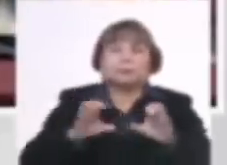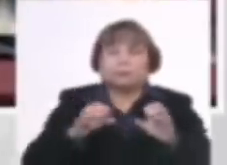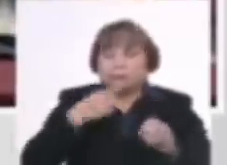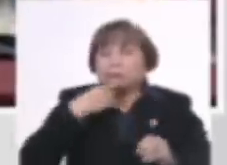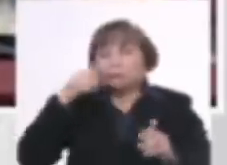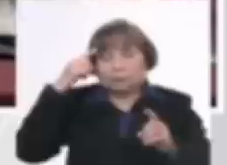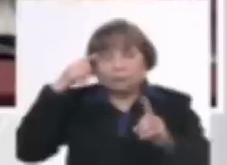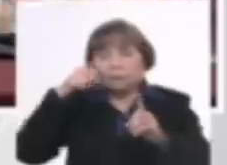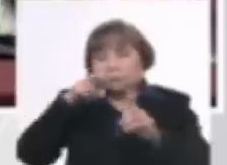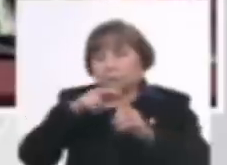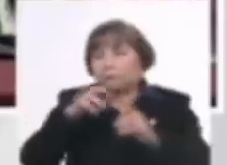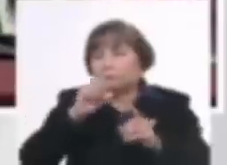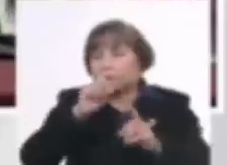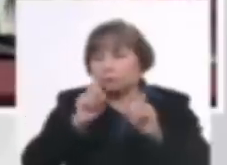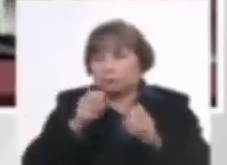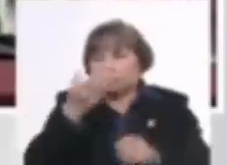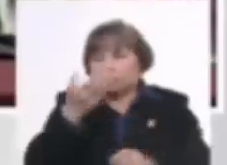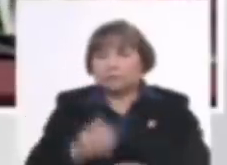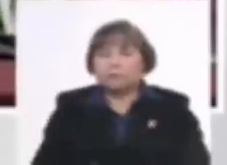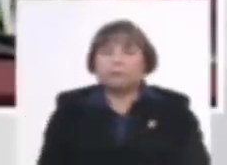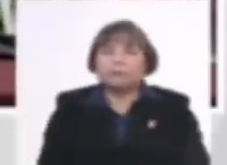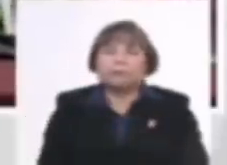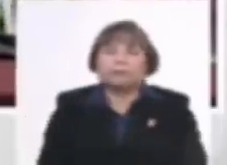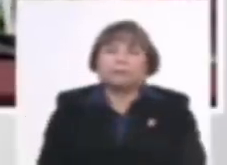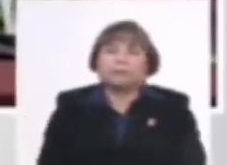En ese sentido, presidente, mi primera pregunta es esa.